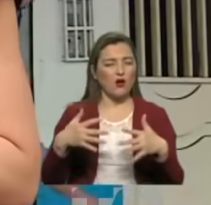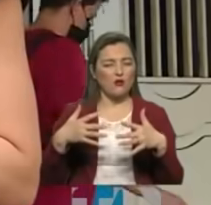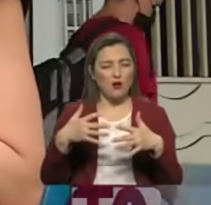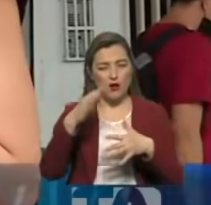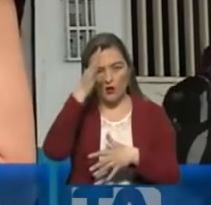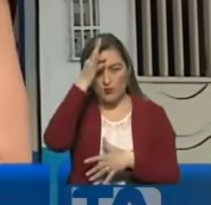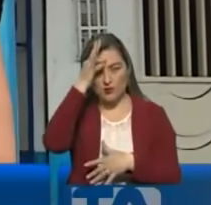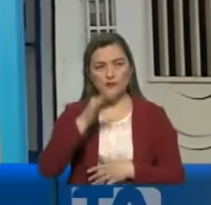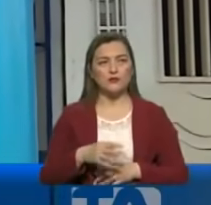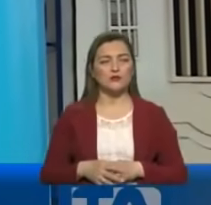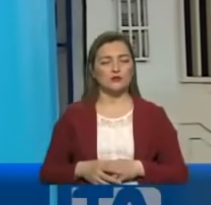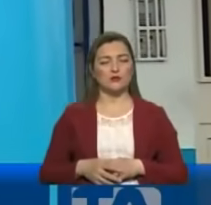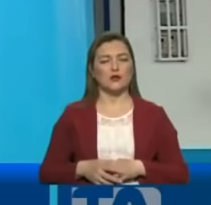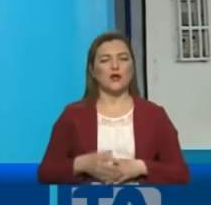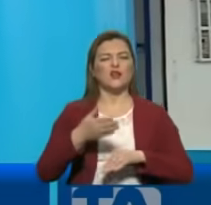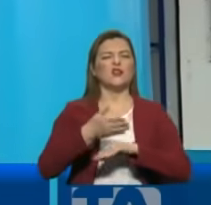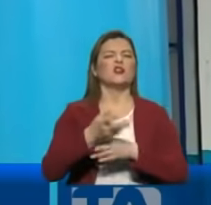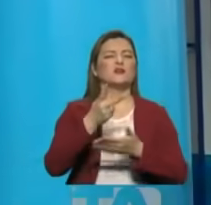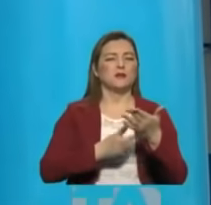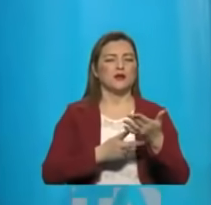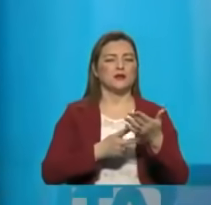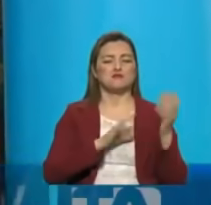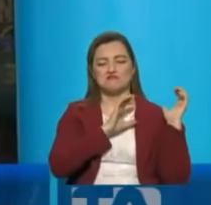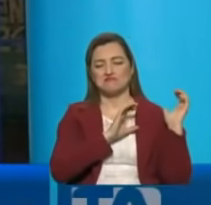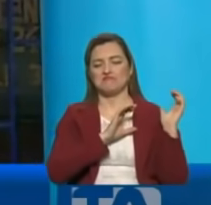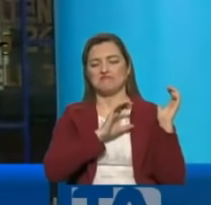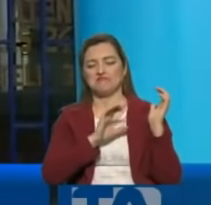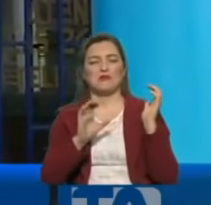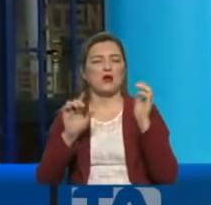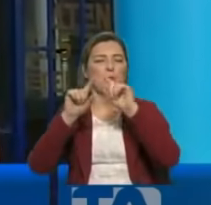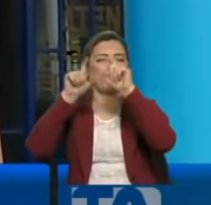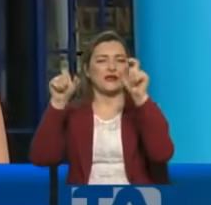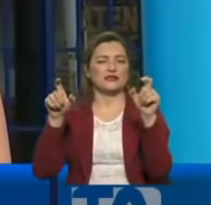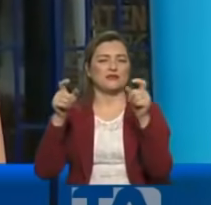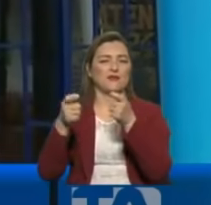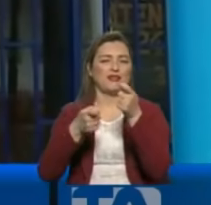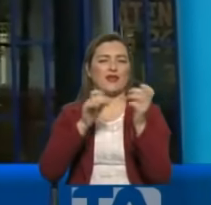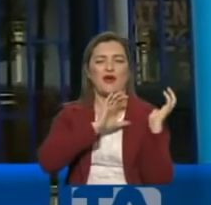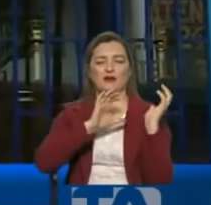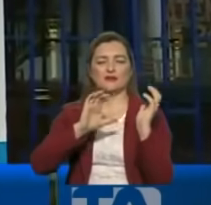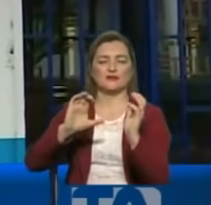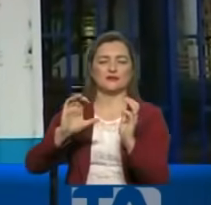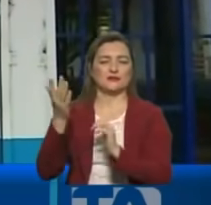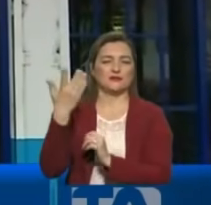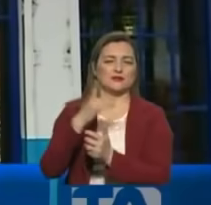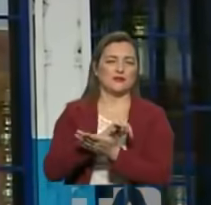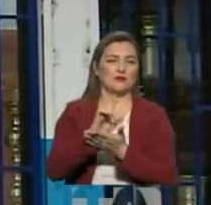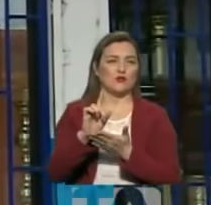hospitales. La siguiente parte del recorrido continúa aquí, en las funerarias, donde reconocen que desde la semana